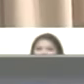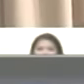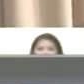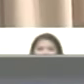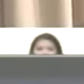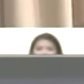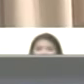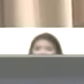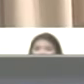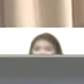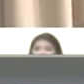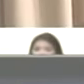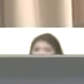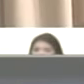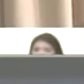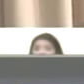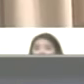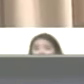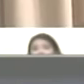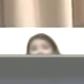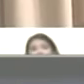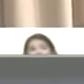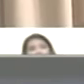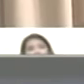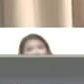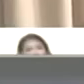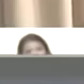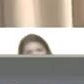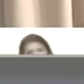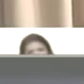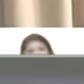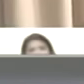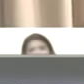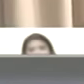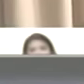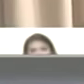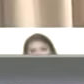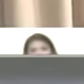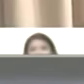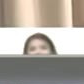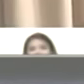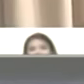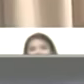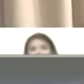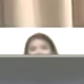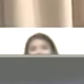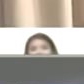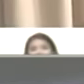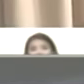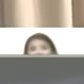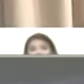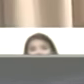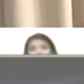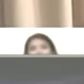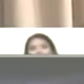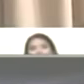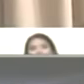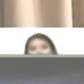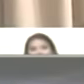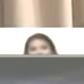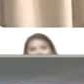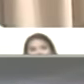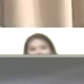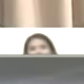tensión. Y me dice el gerente nacional de transmisión, Néstor Taborda, que pudo haber